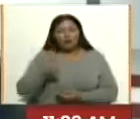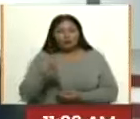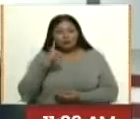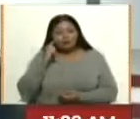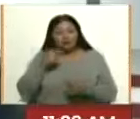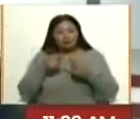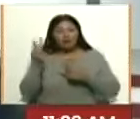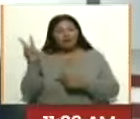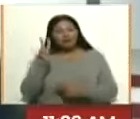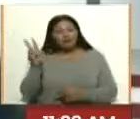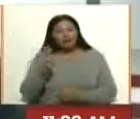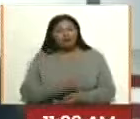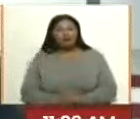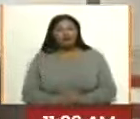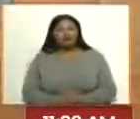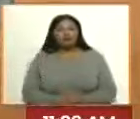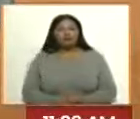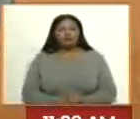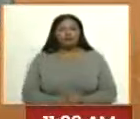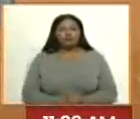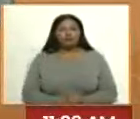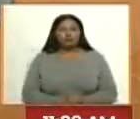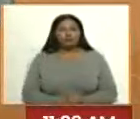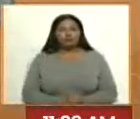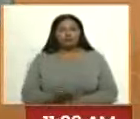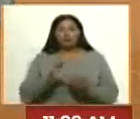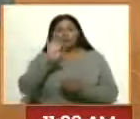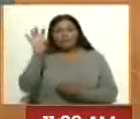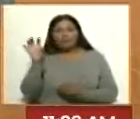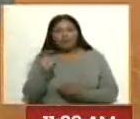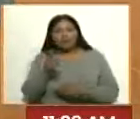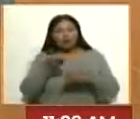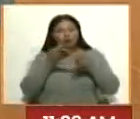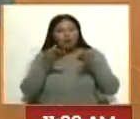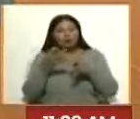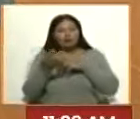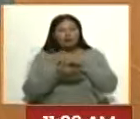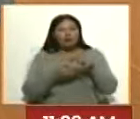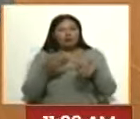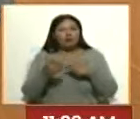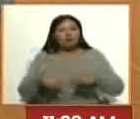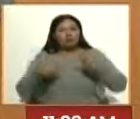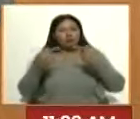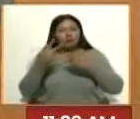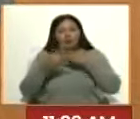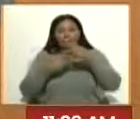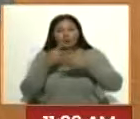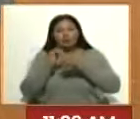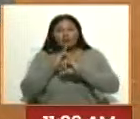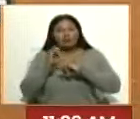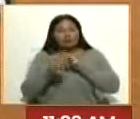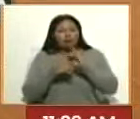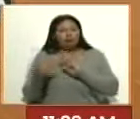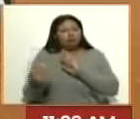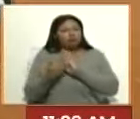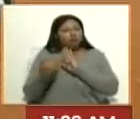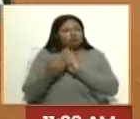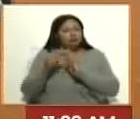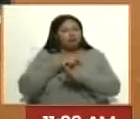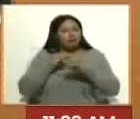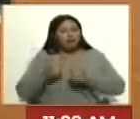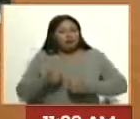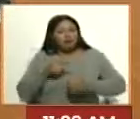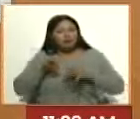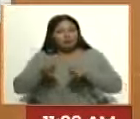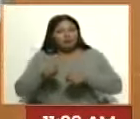confiables y que lo siguen siendo, pero con esos países, con esos gobiernos, ha habido problemas producto de una política exterior agresiva implementada por